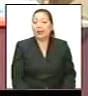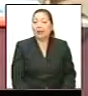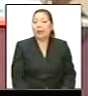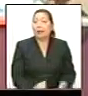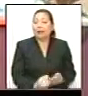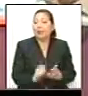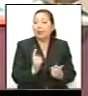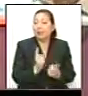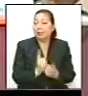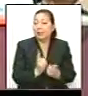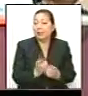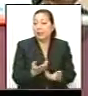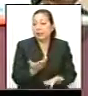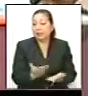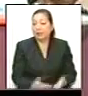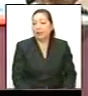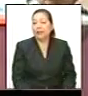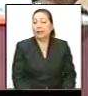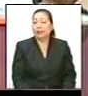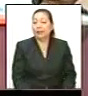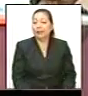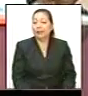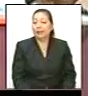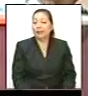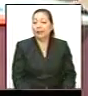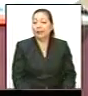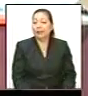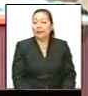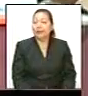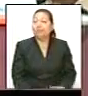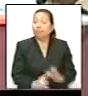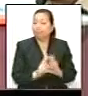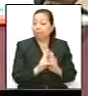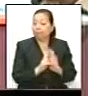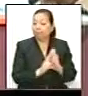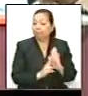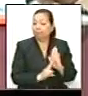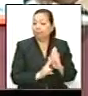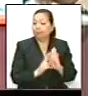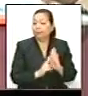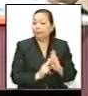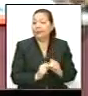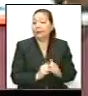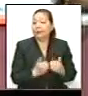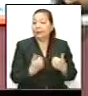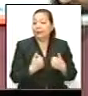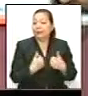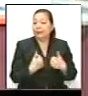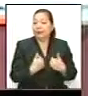se encuentra de ser destruida. Las reglas